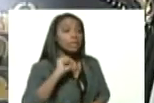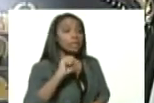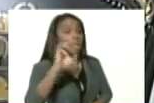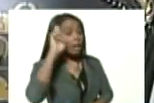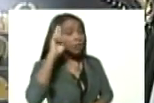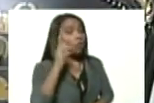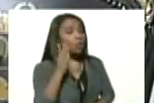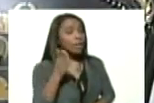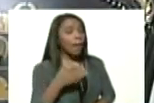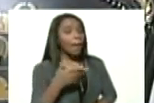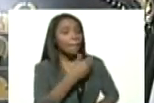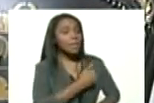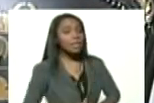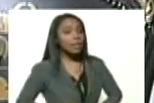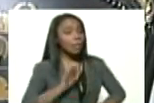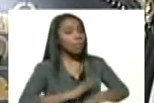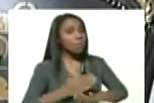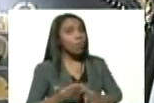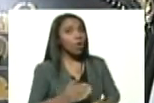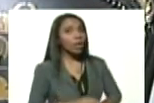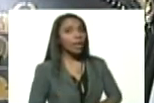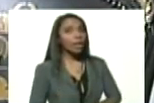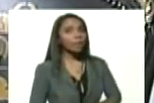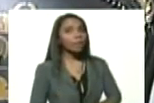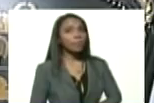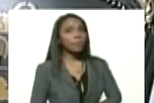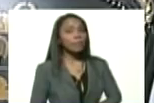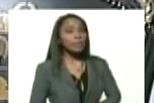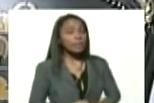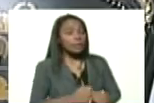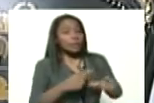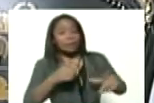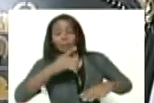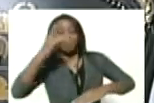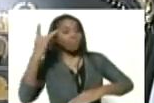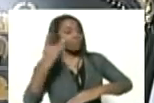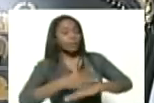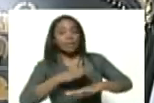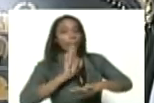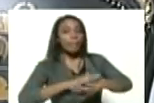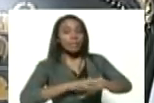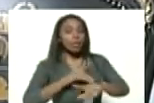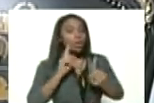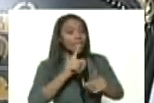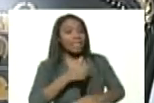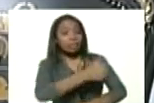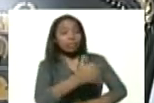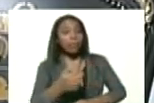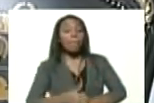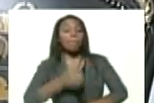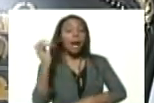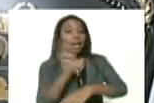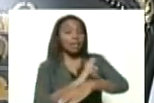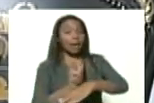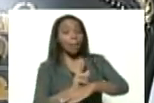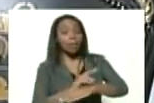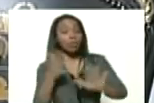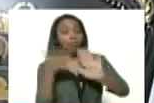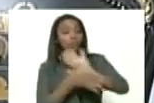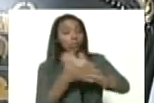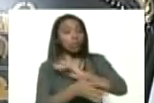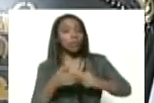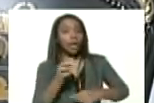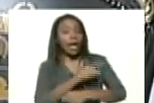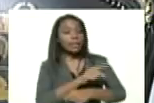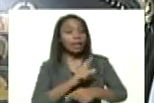presidentes porque lo tremendamente grave que está ocurriendo es que cada vez es más rápido cada vez más rápidamente